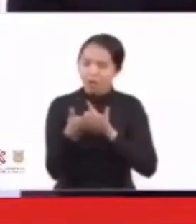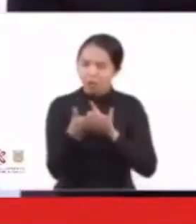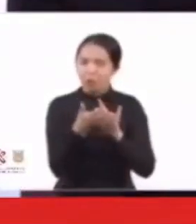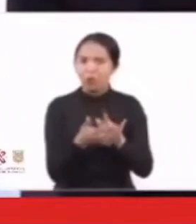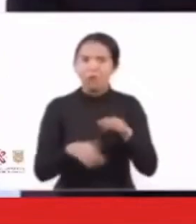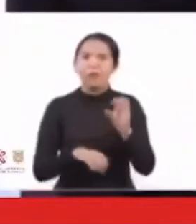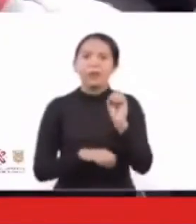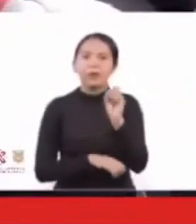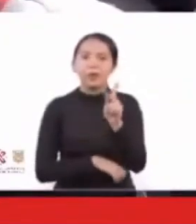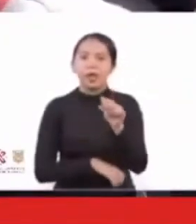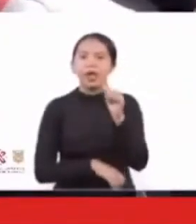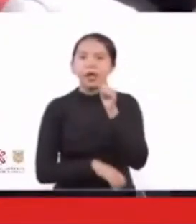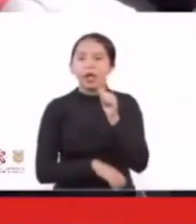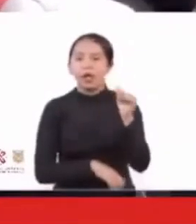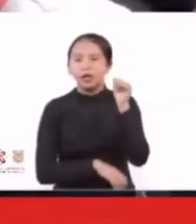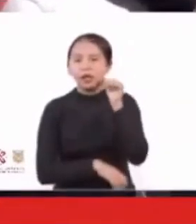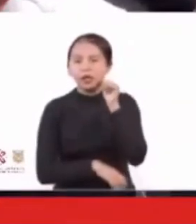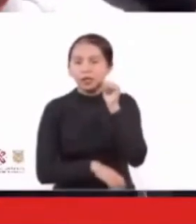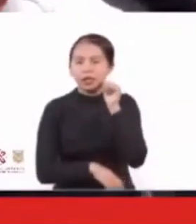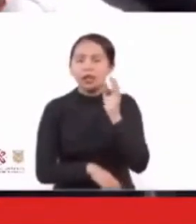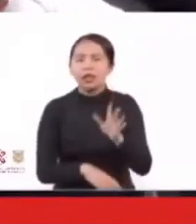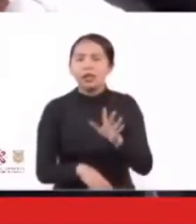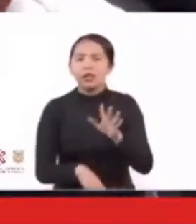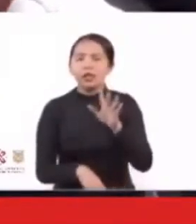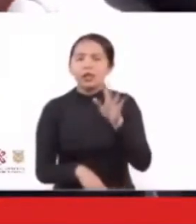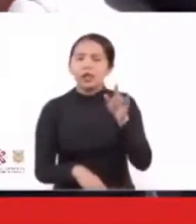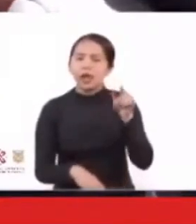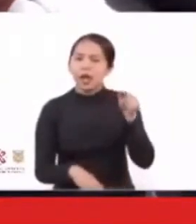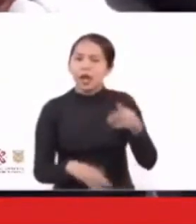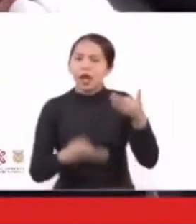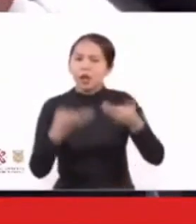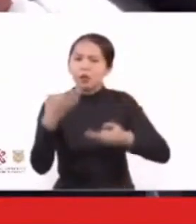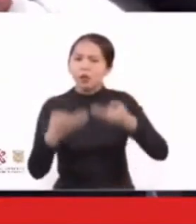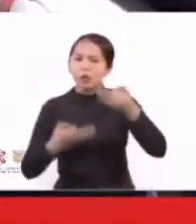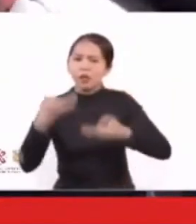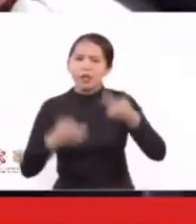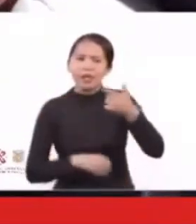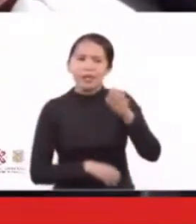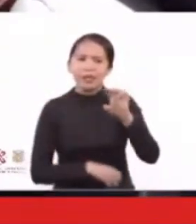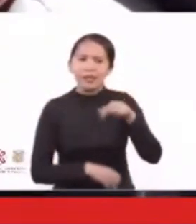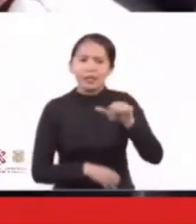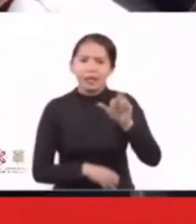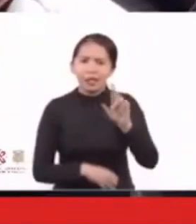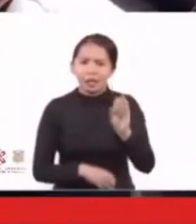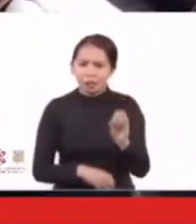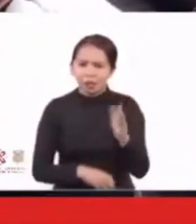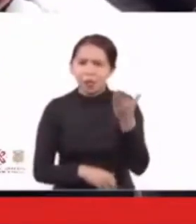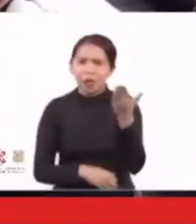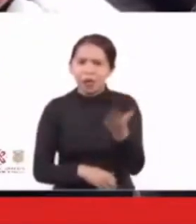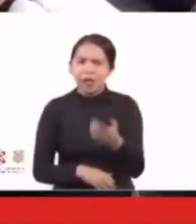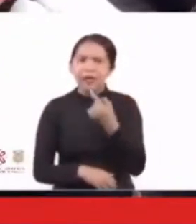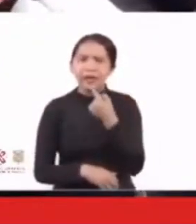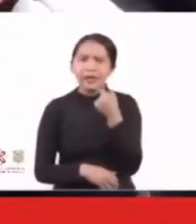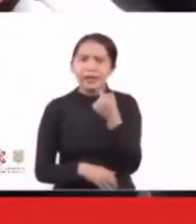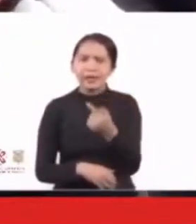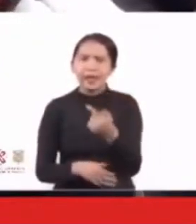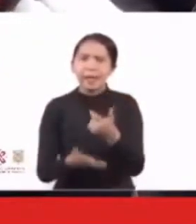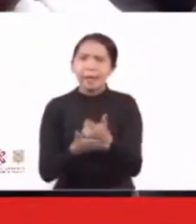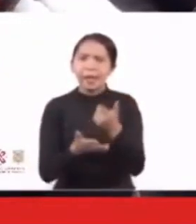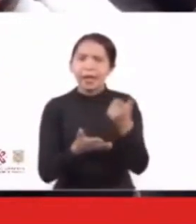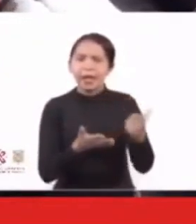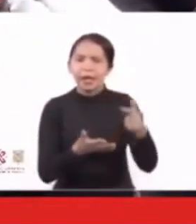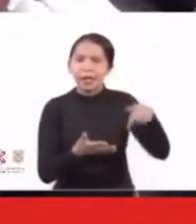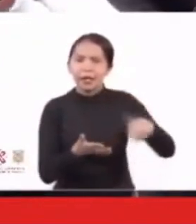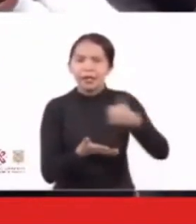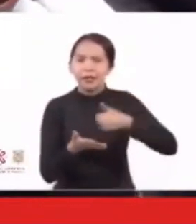Y ayer también doctora se va a conocer como parte del juicio a Genaro García Luna un pago autoridades